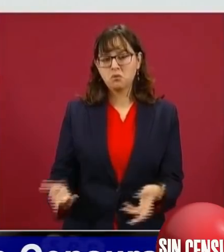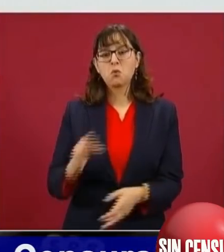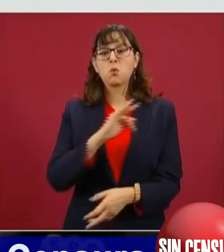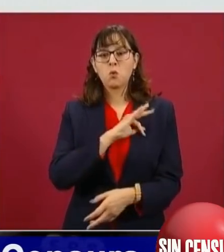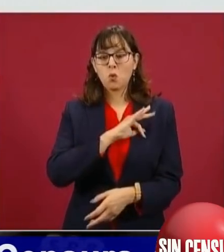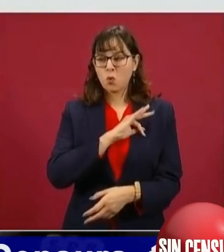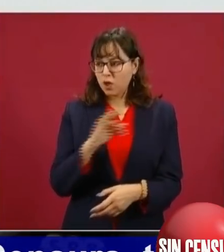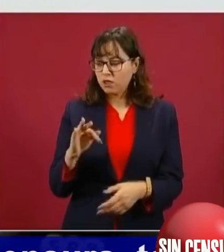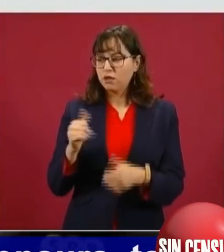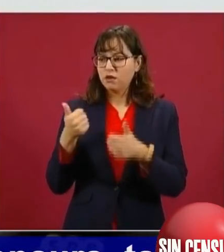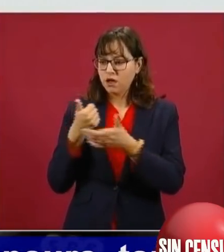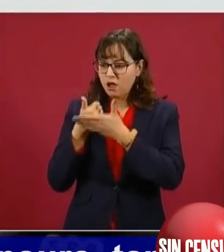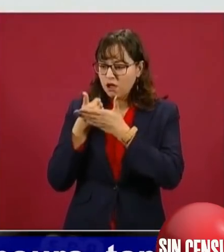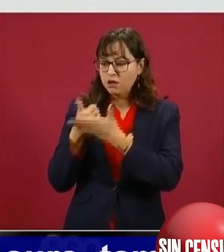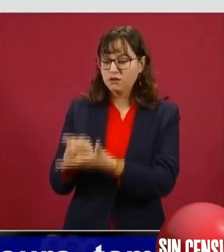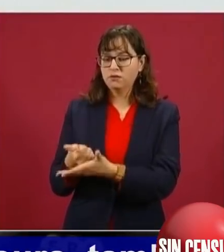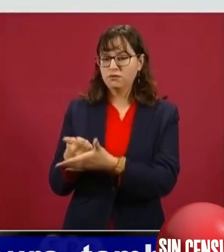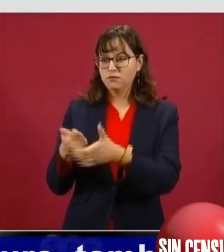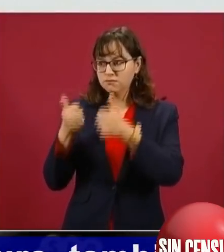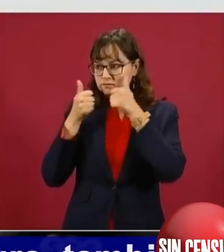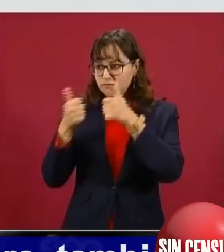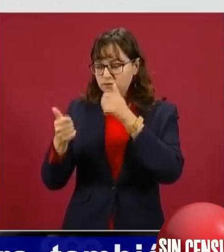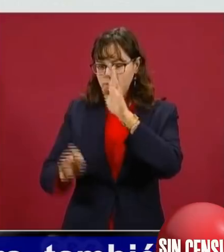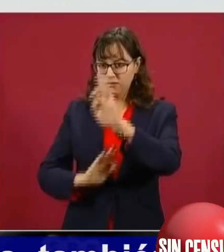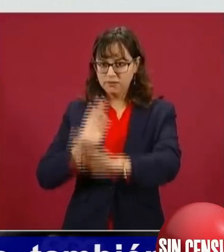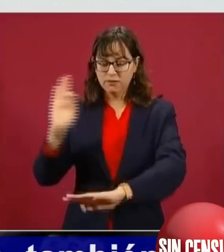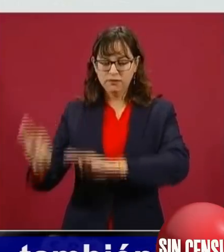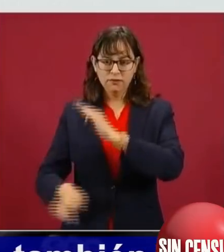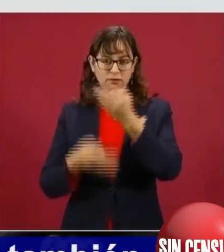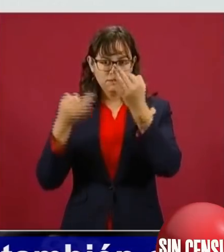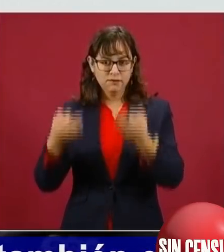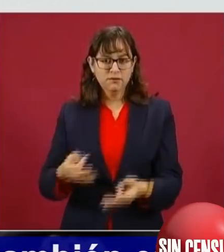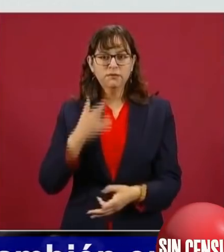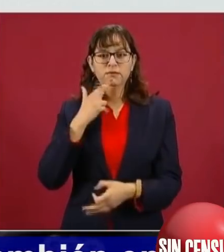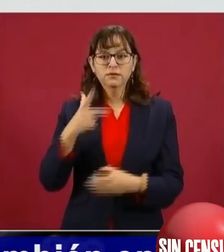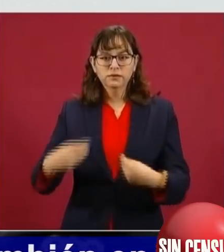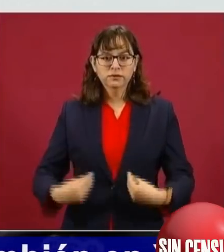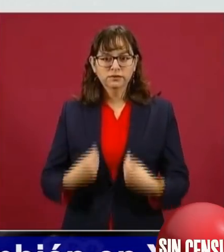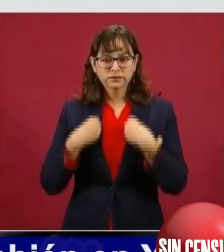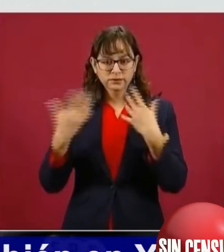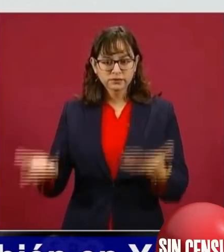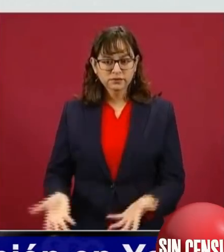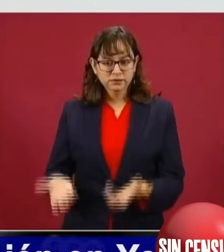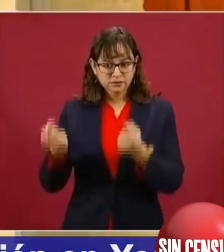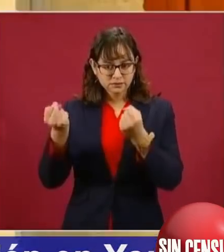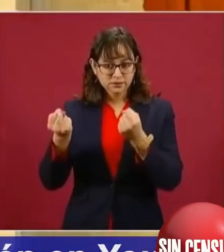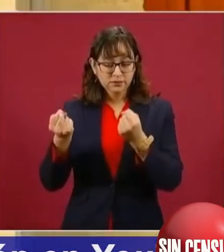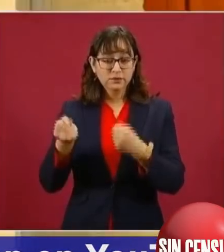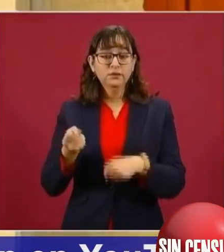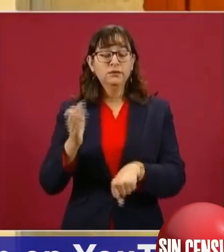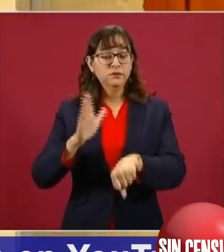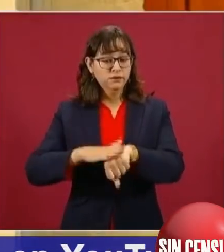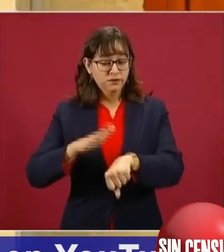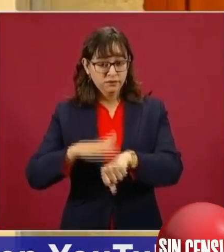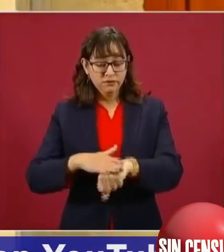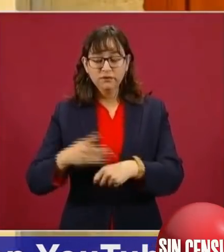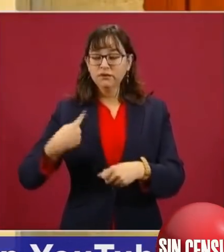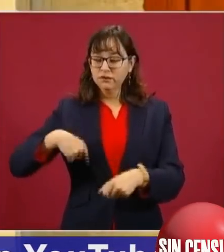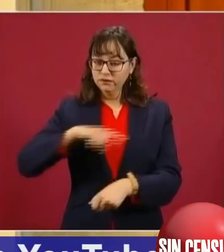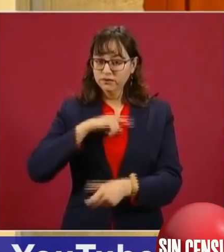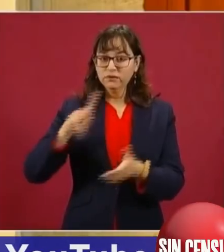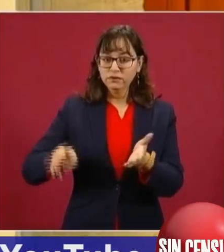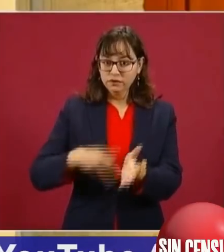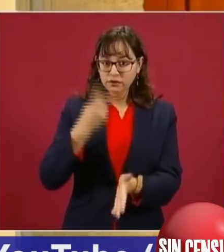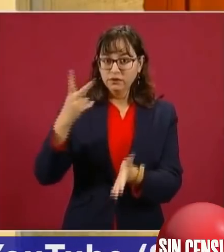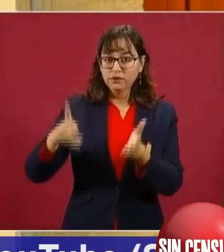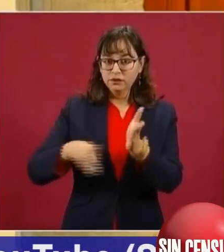una atención médica que permita salvar la vida. Entonces, hacemos este llamado, lo hemos hecho múltiples veces,